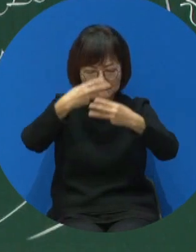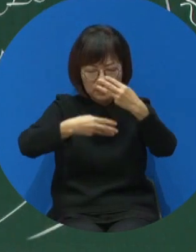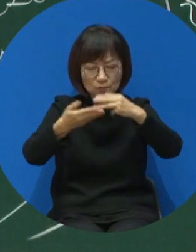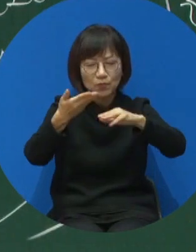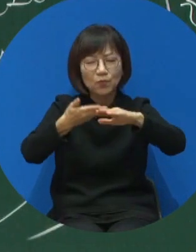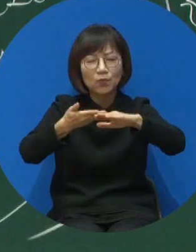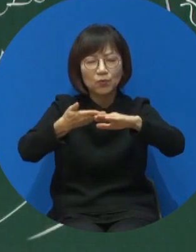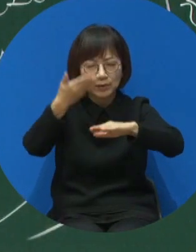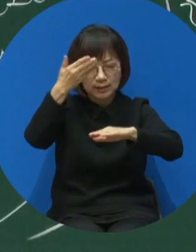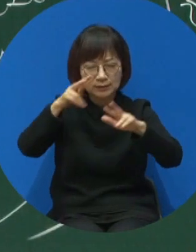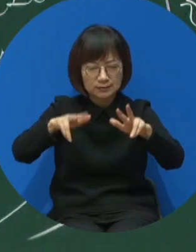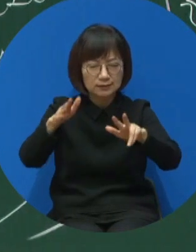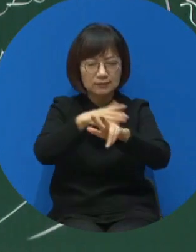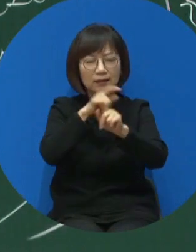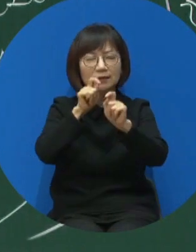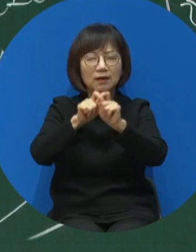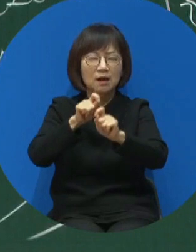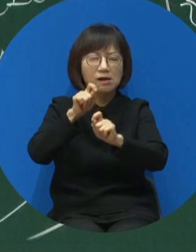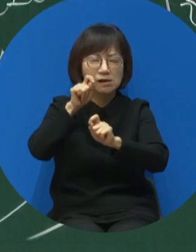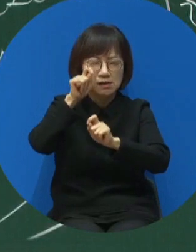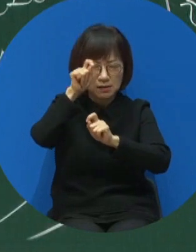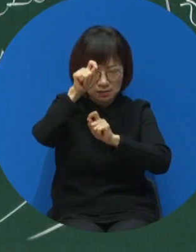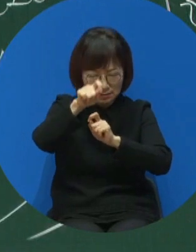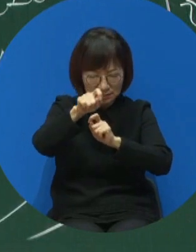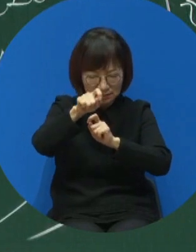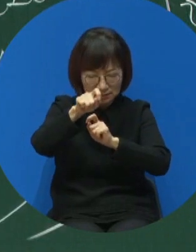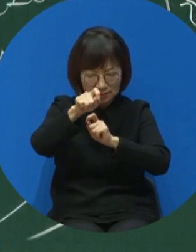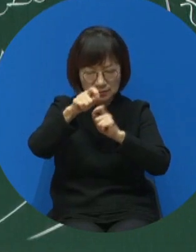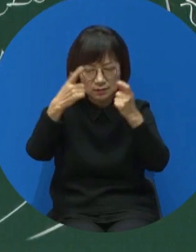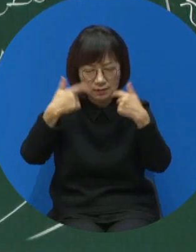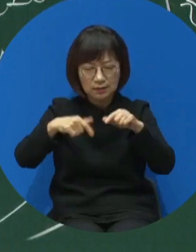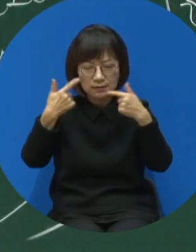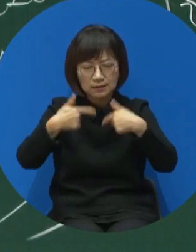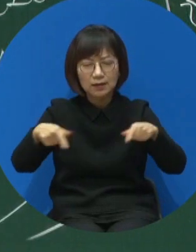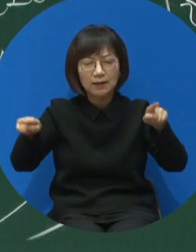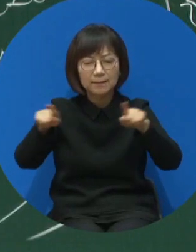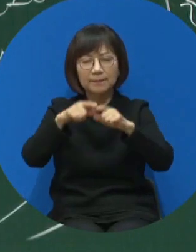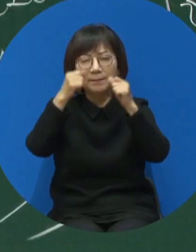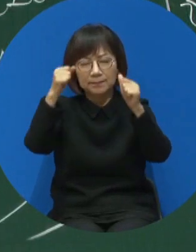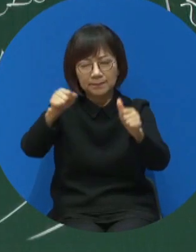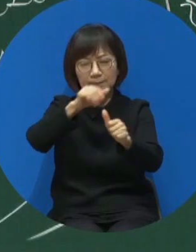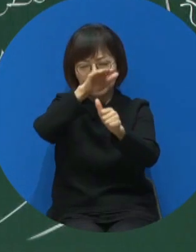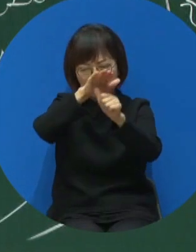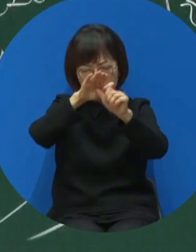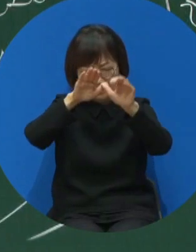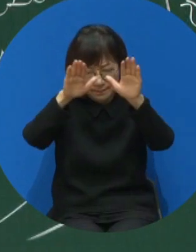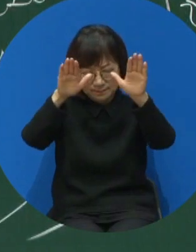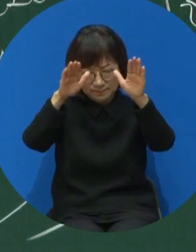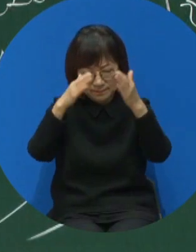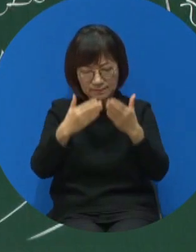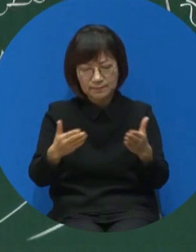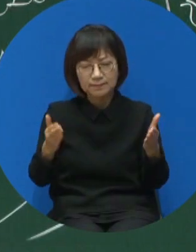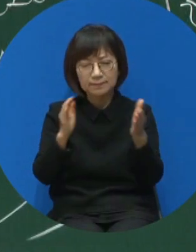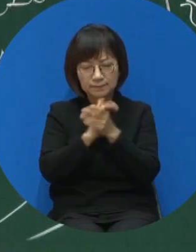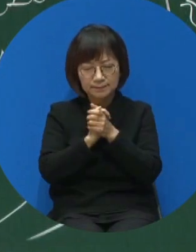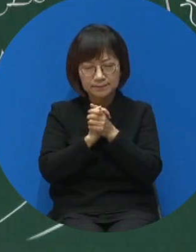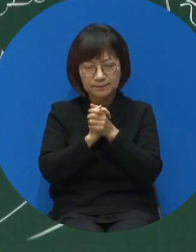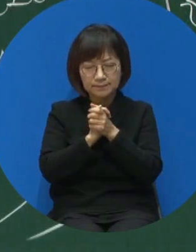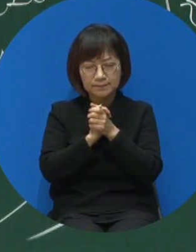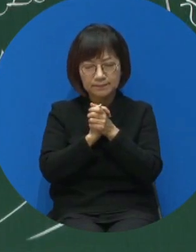los remanentes sigue dong wong allí desde ahora y por la eternidad no sound and kings es el que estará con nosotros para siempre